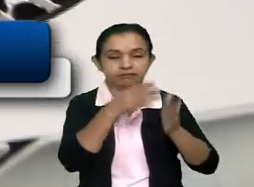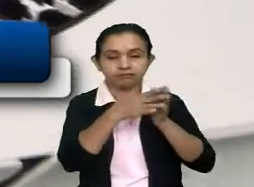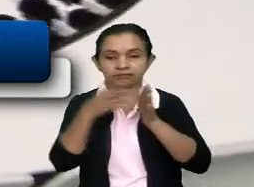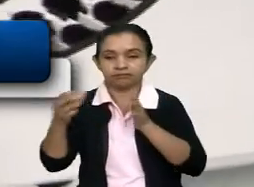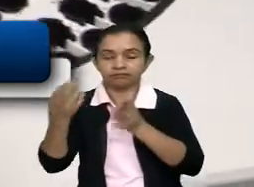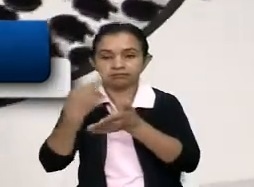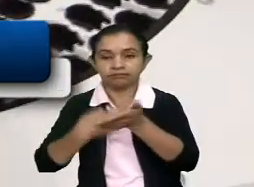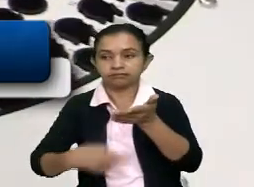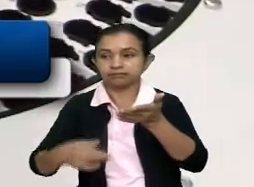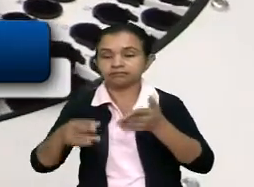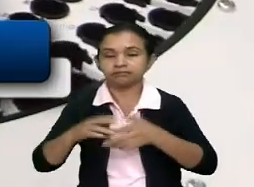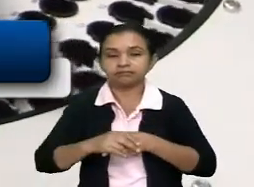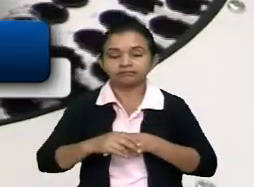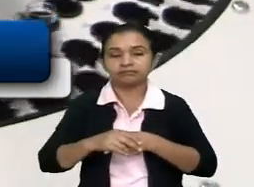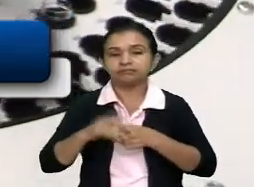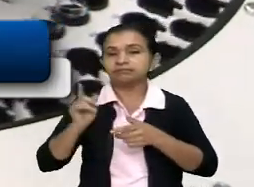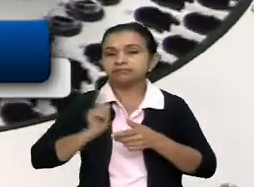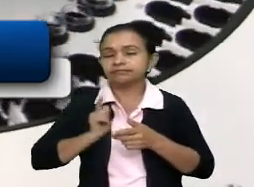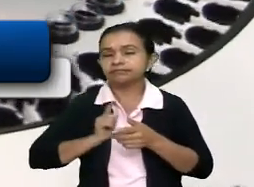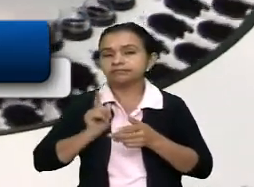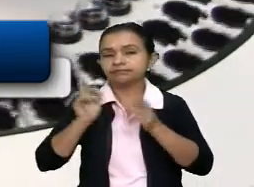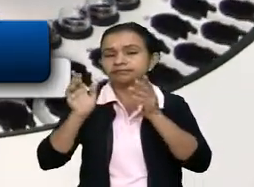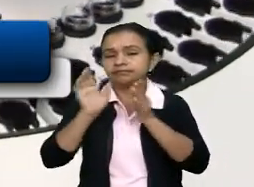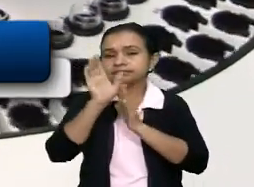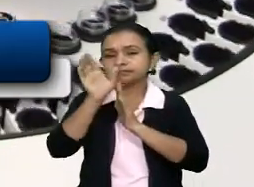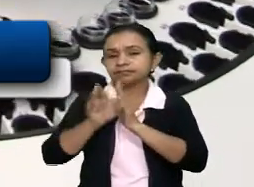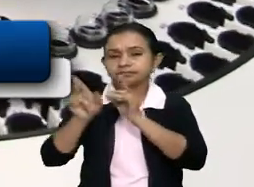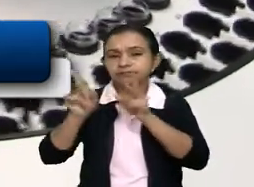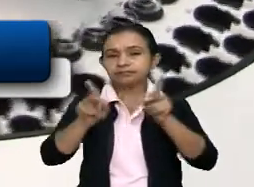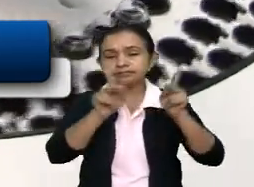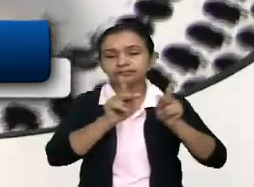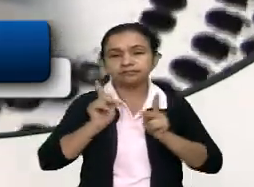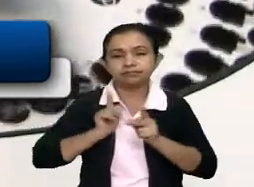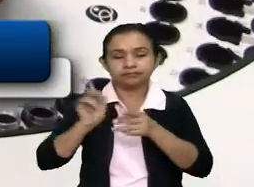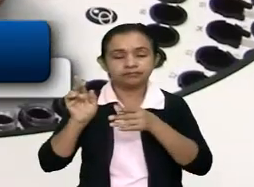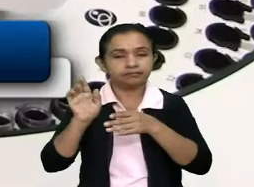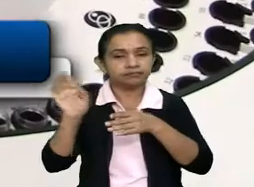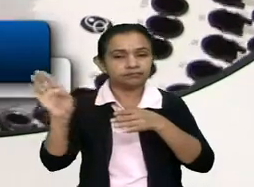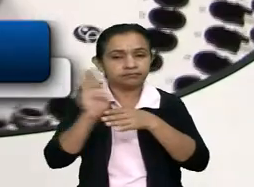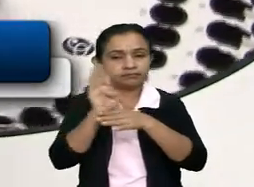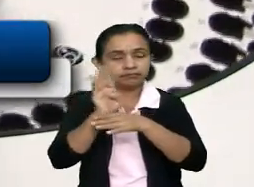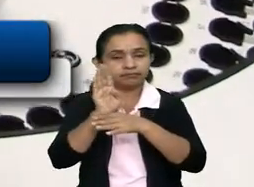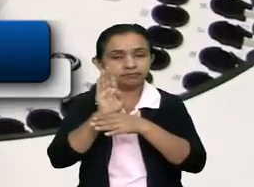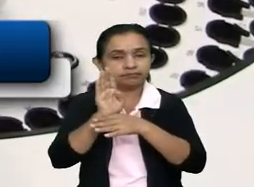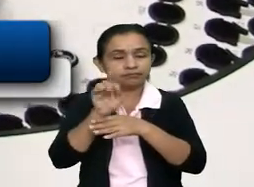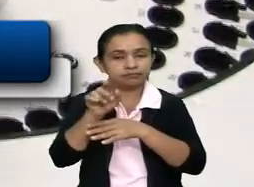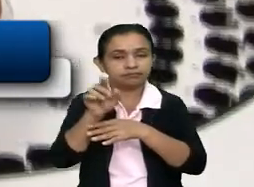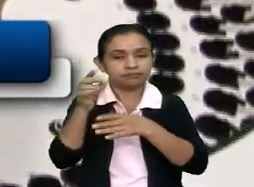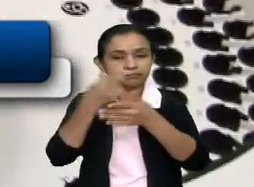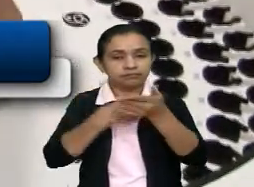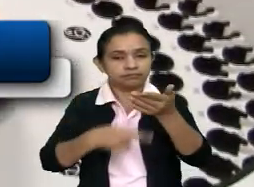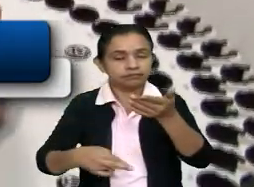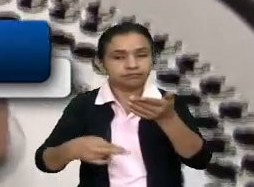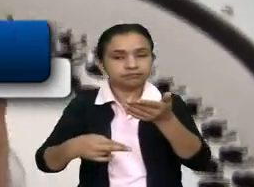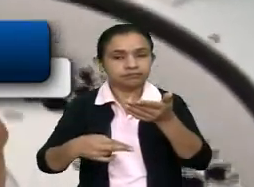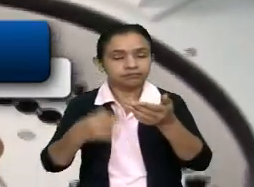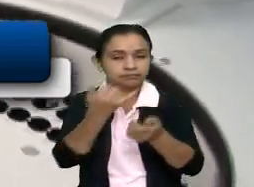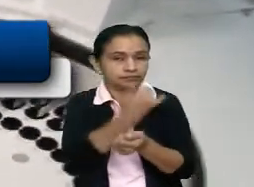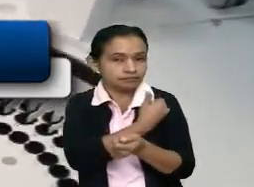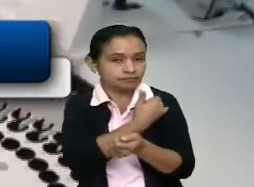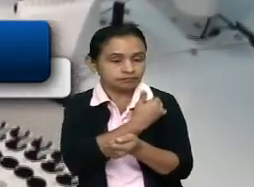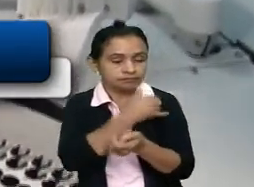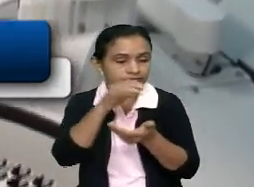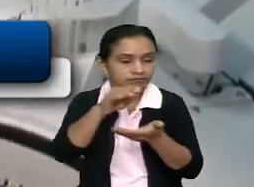sangre un cuento personal cuenta el banco nacional de sangre para garantizar que la sangre que se lleve a los hospitales a la